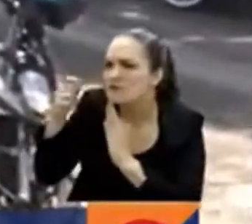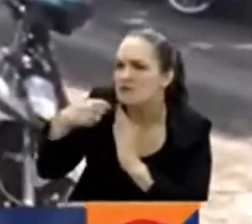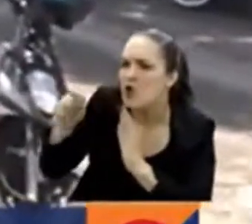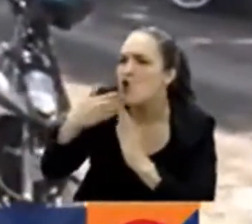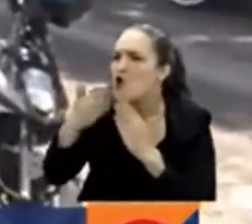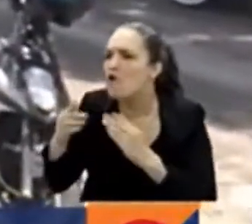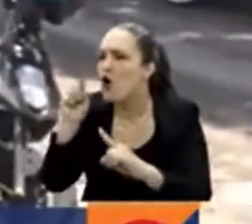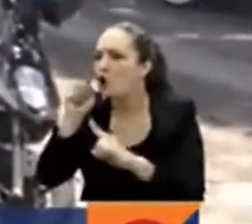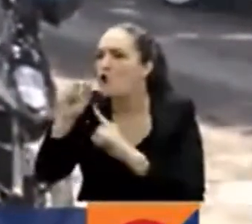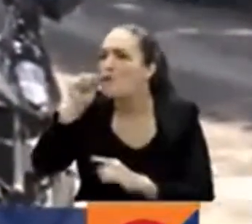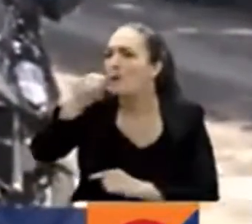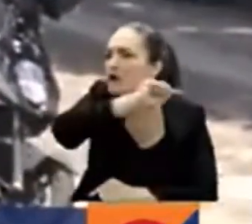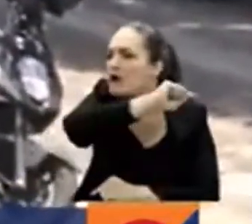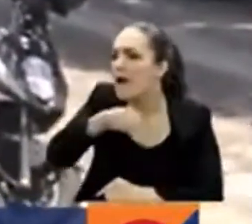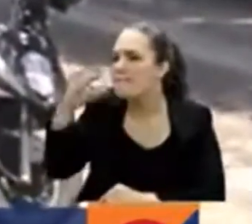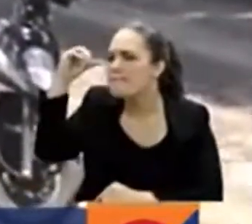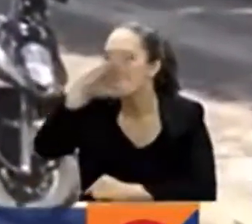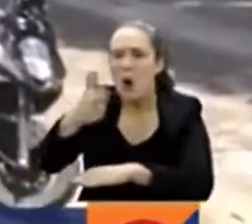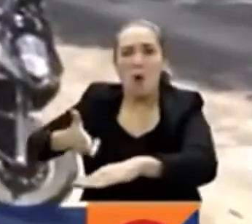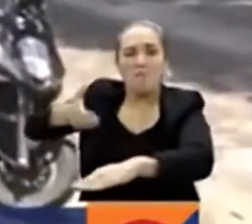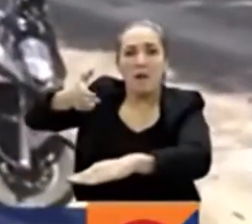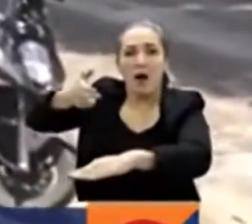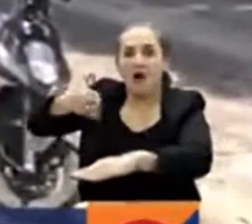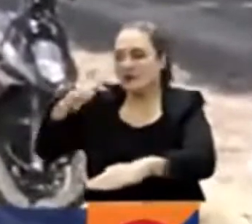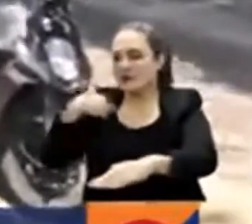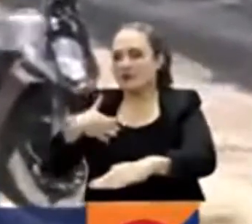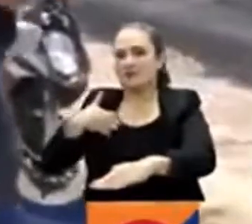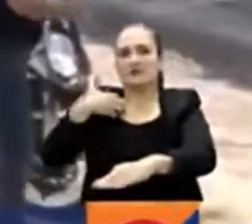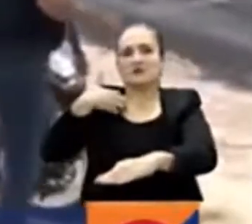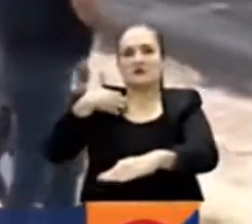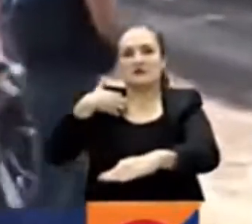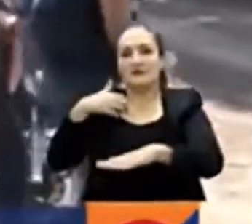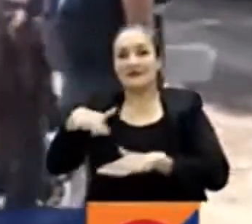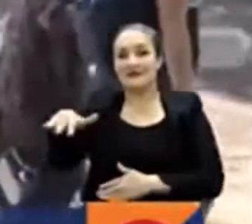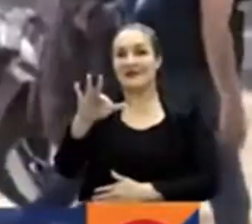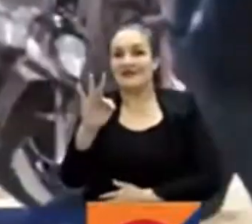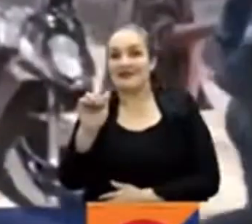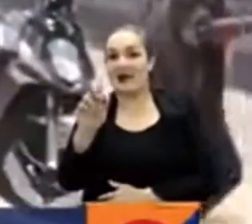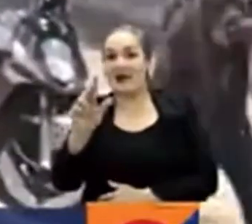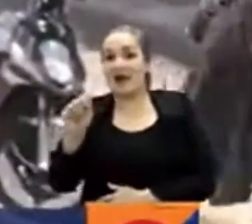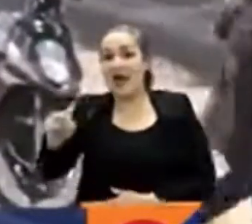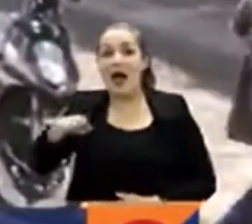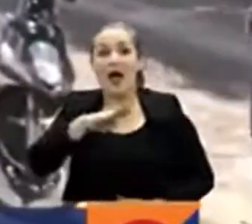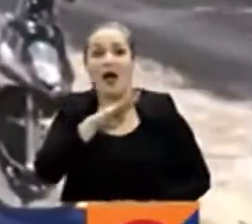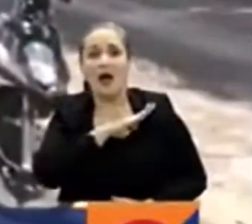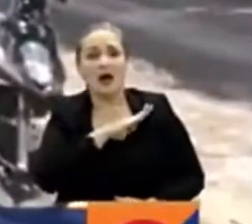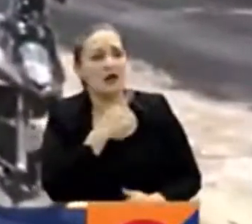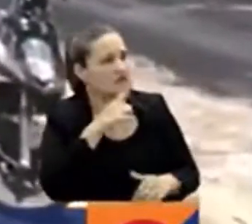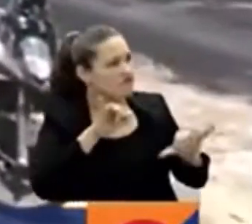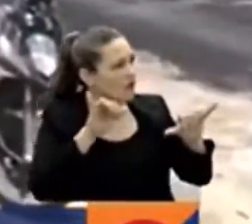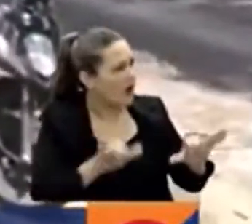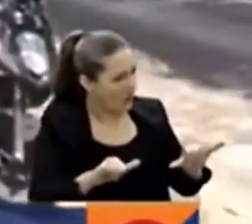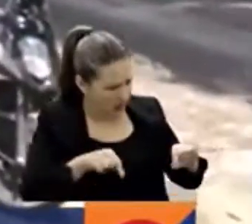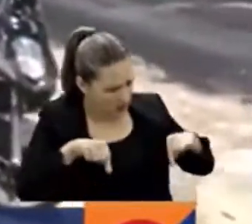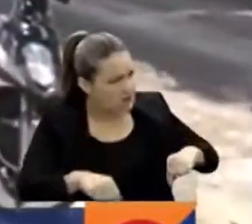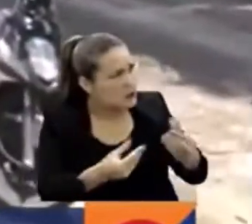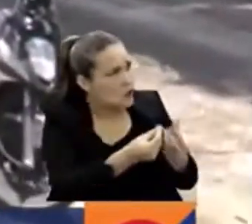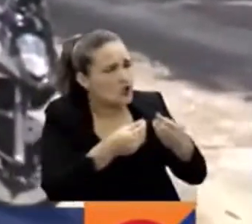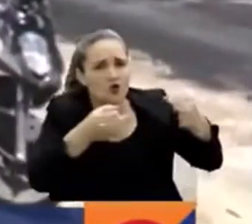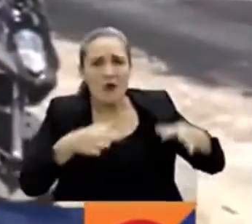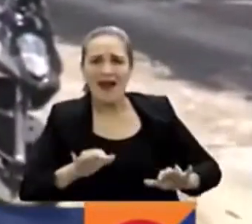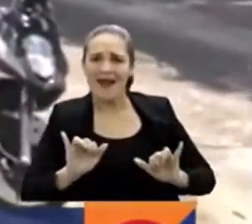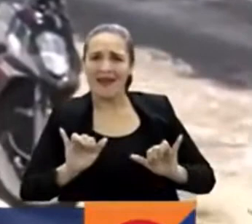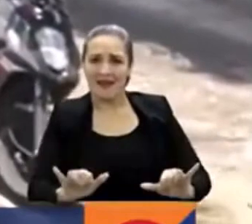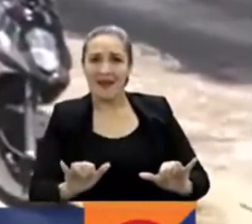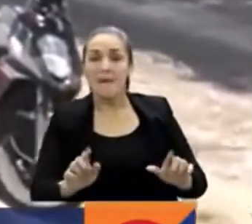Petro se alistaban para su visita al municipio del Tarra. El alcalde de esta localidad pide que se mantenga el Consejo de Seguridad en esta zona,